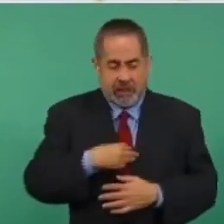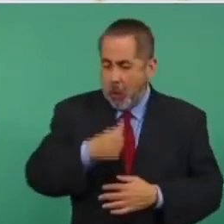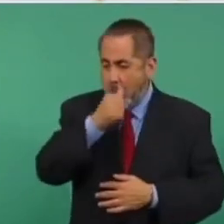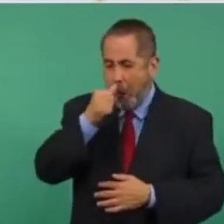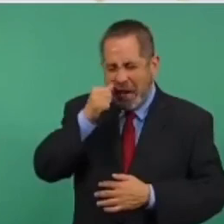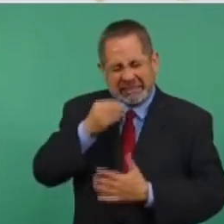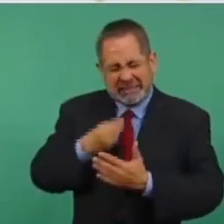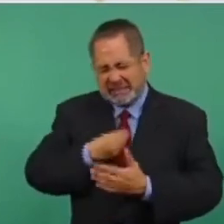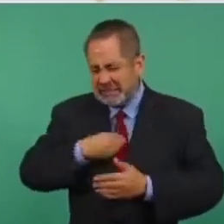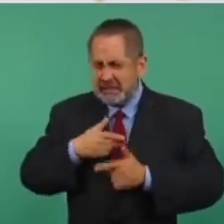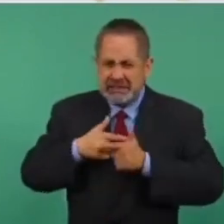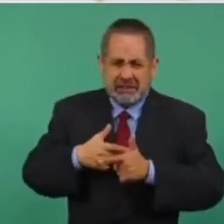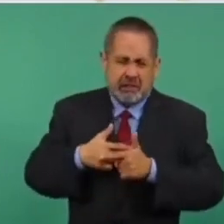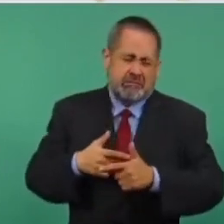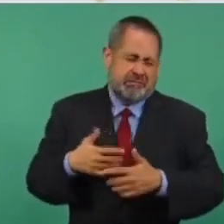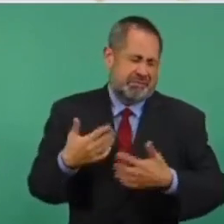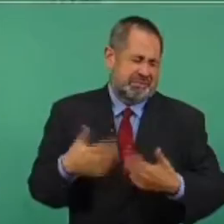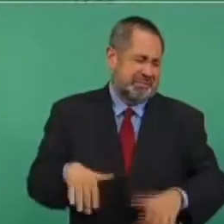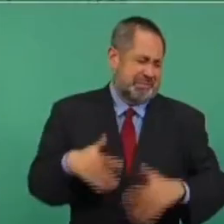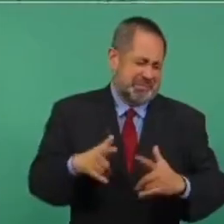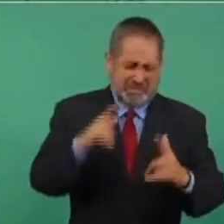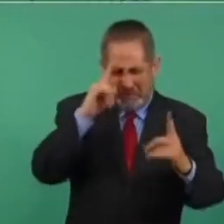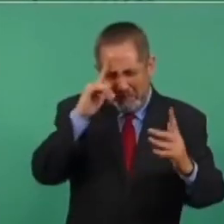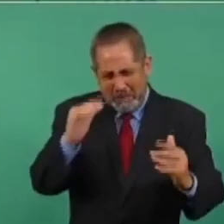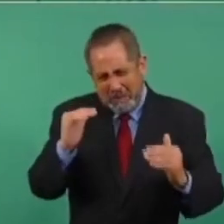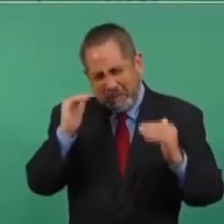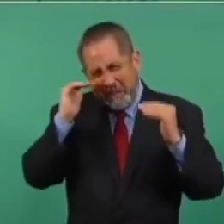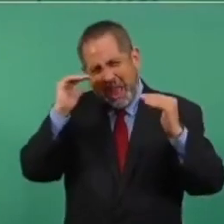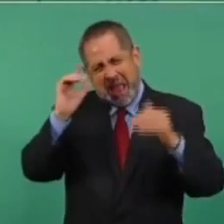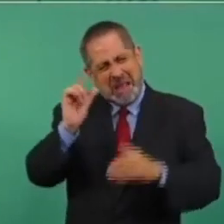Grande, grande, grande Juárez.